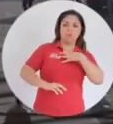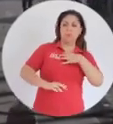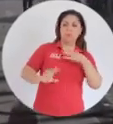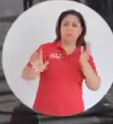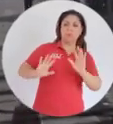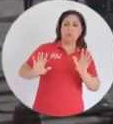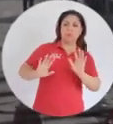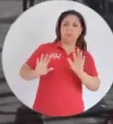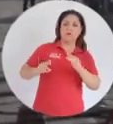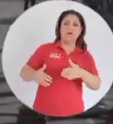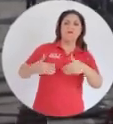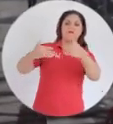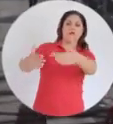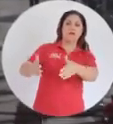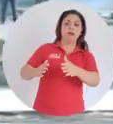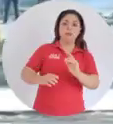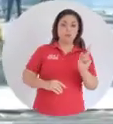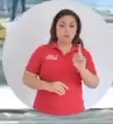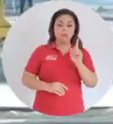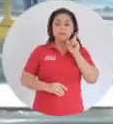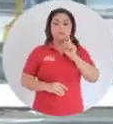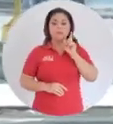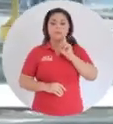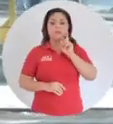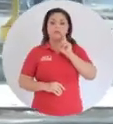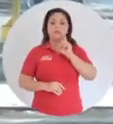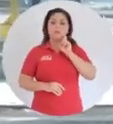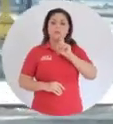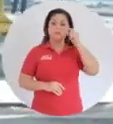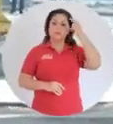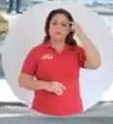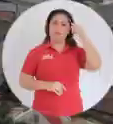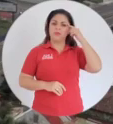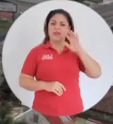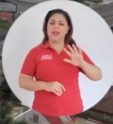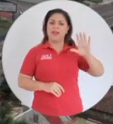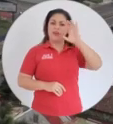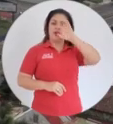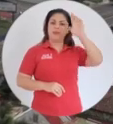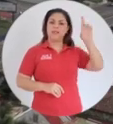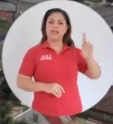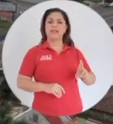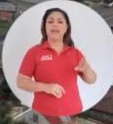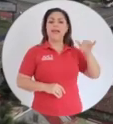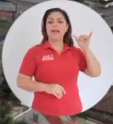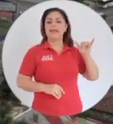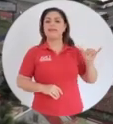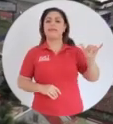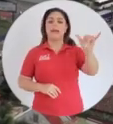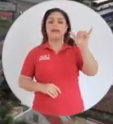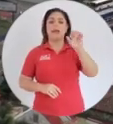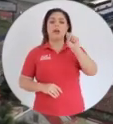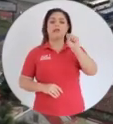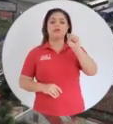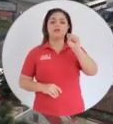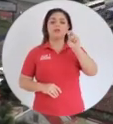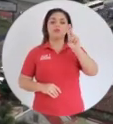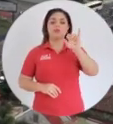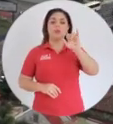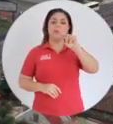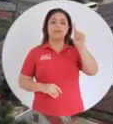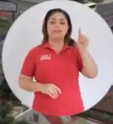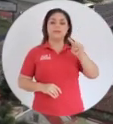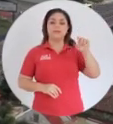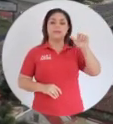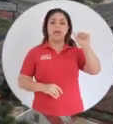que sí, también es un mito para nosotros Costa Rica, ¿verdad? Como si fuéramos la eterna Suiza centroamericana, y que hoy en día